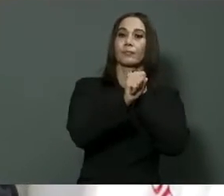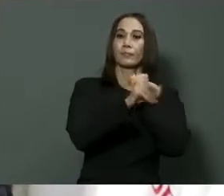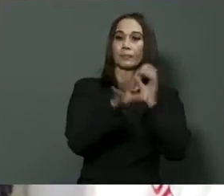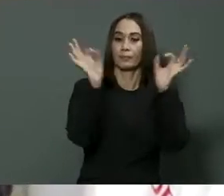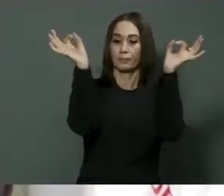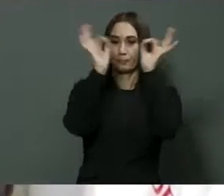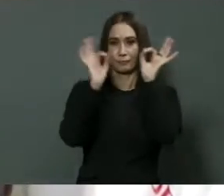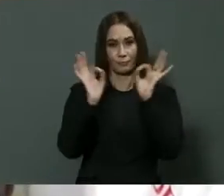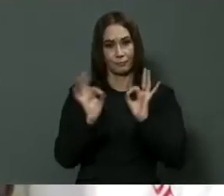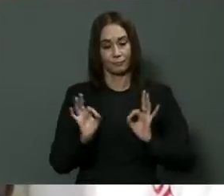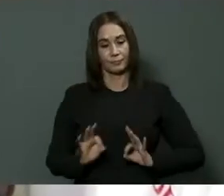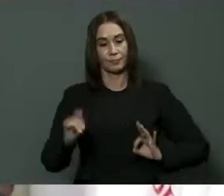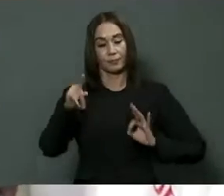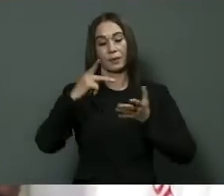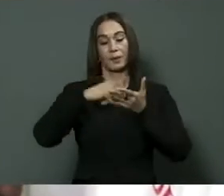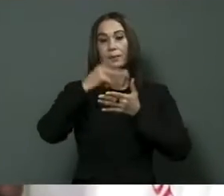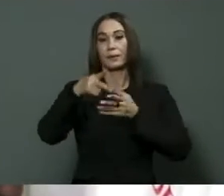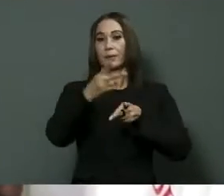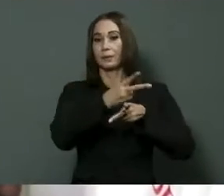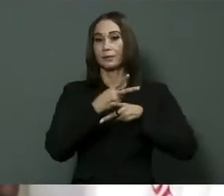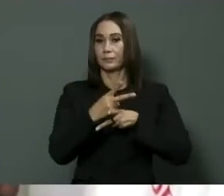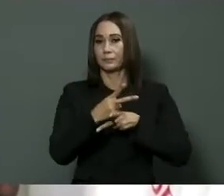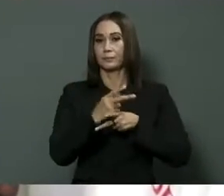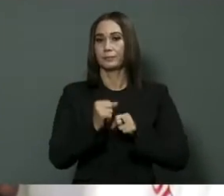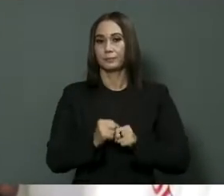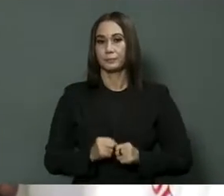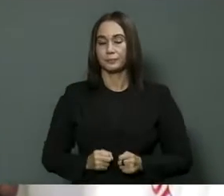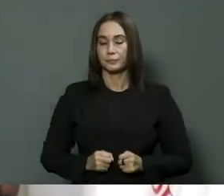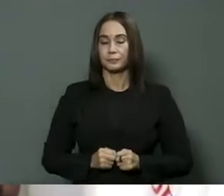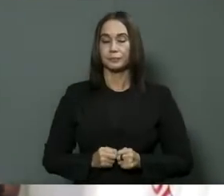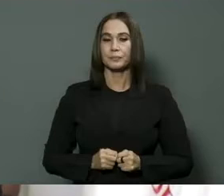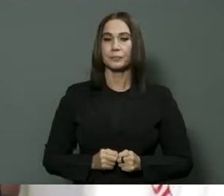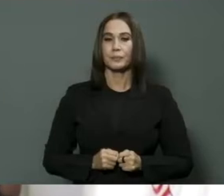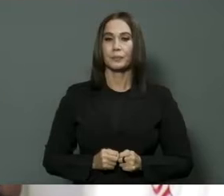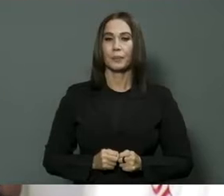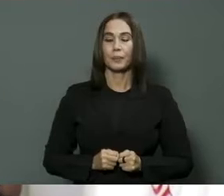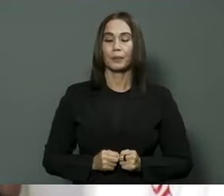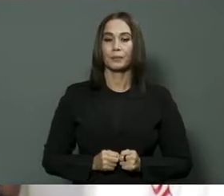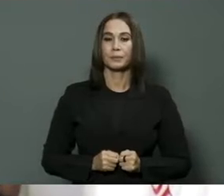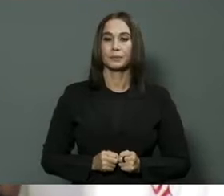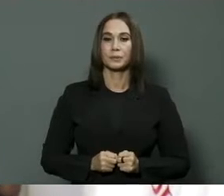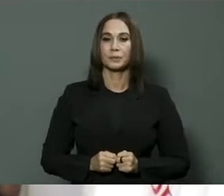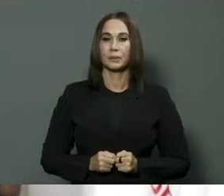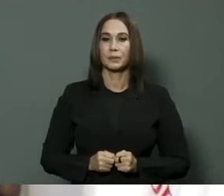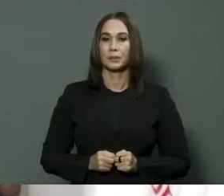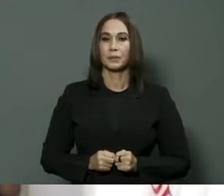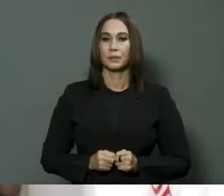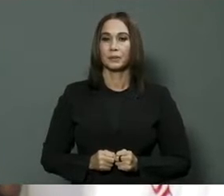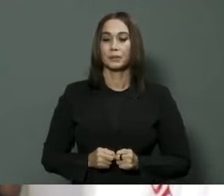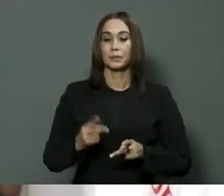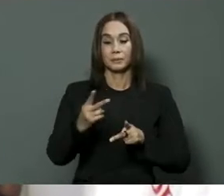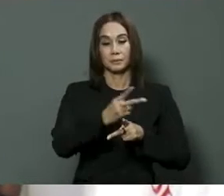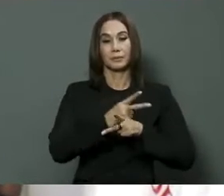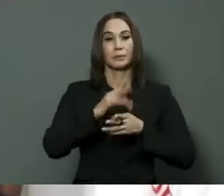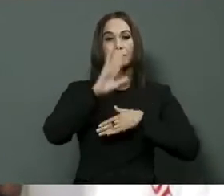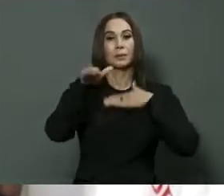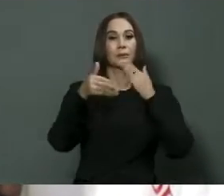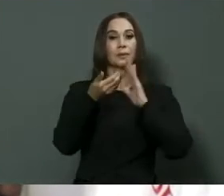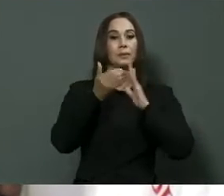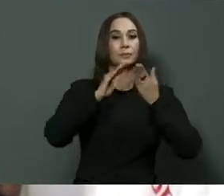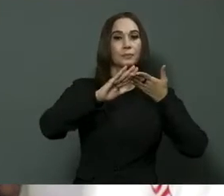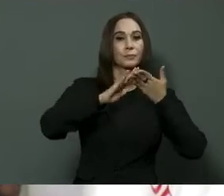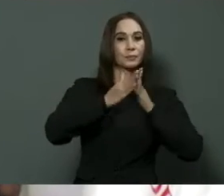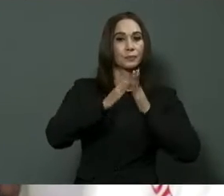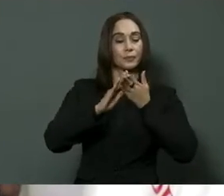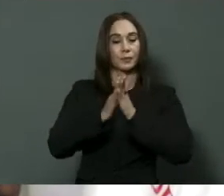formal de este plan de seguridad, de acercamiento y protección a la ciudadanía que